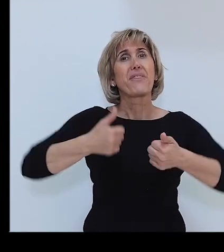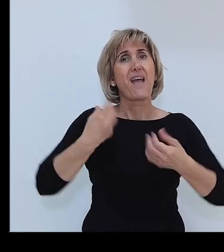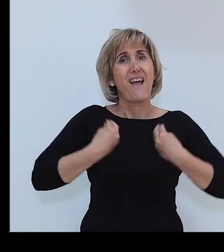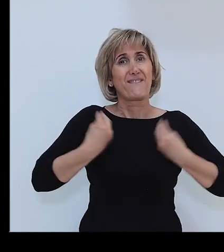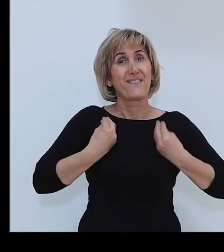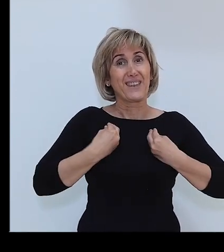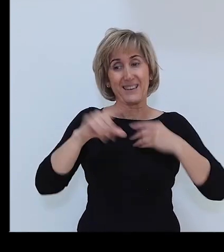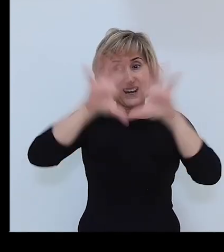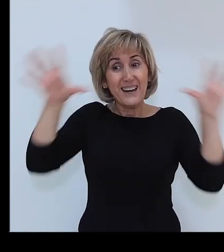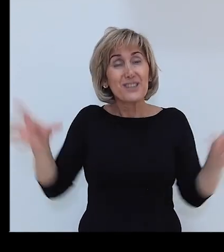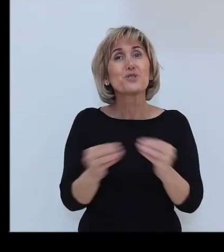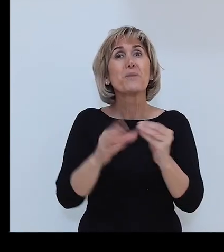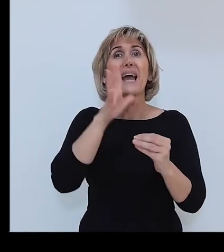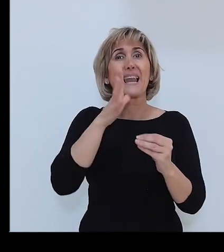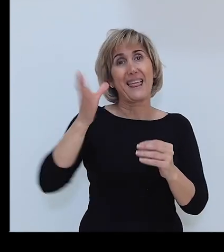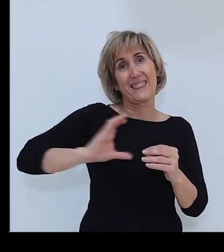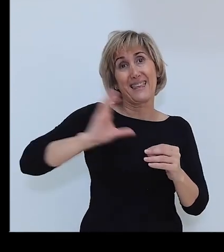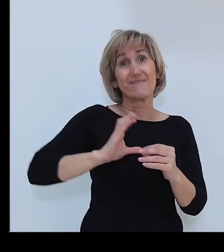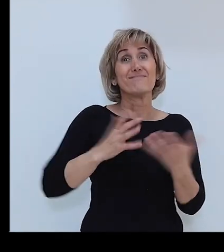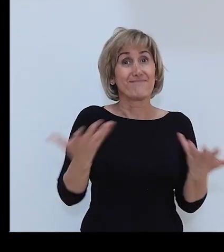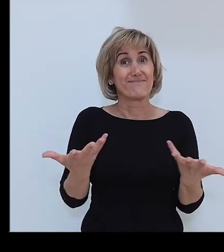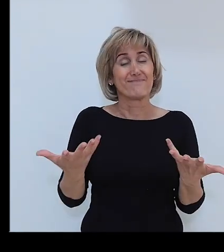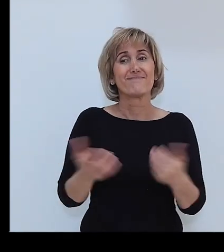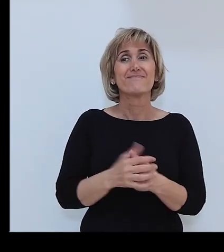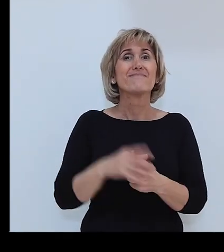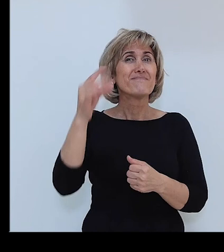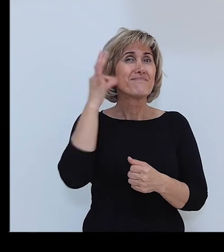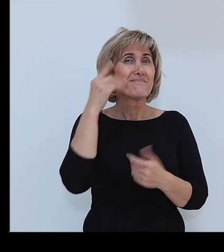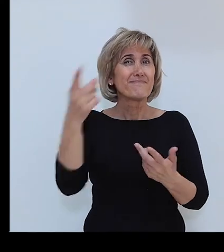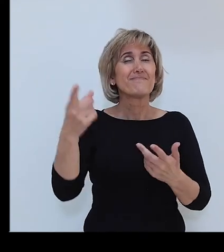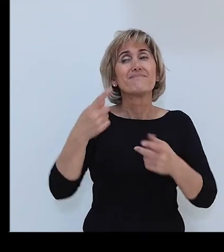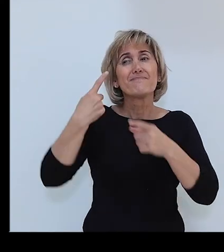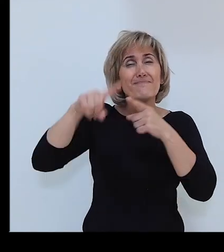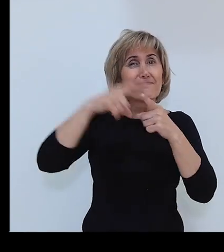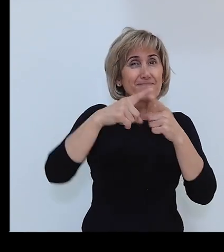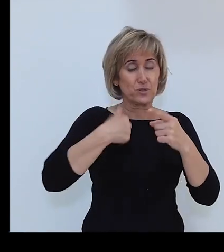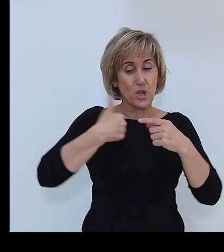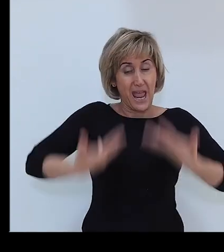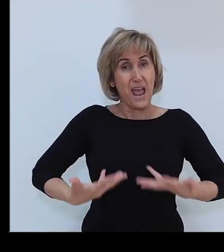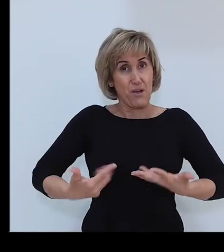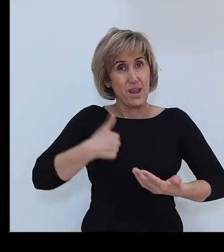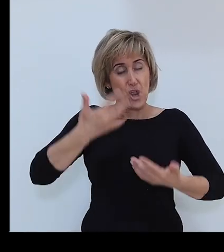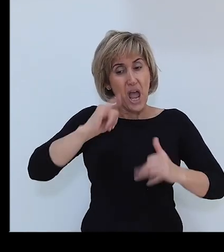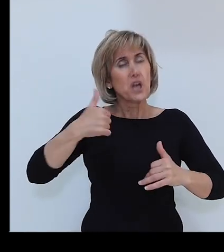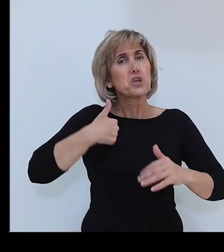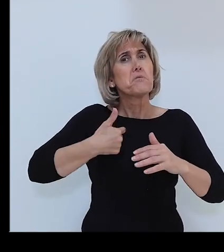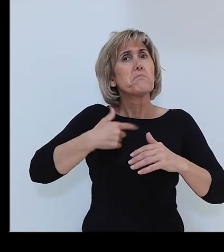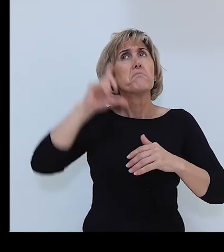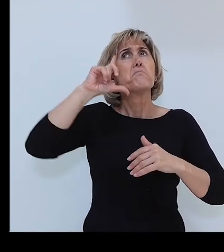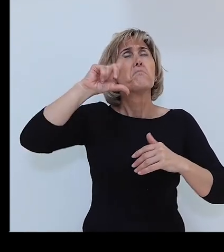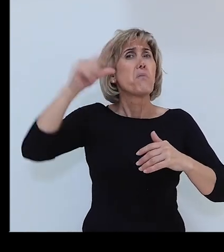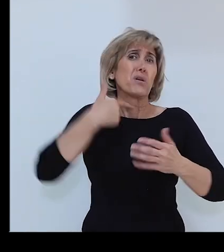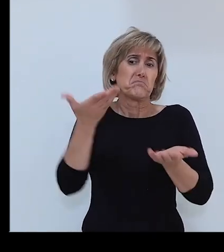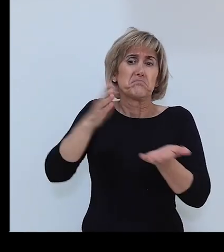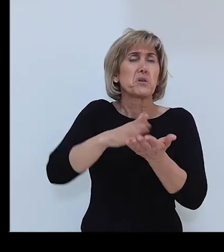dice, dejé de vegetar y empecé a vivir. Esa me parece que resume su vida, ¿no? Aparte de su propio